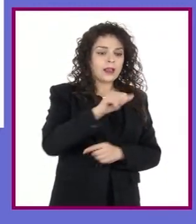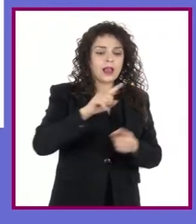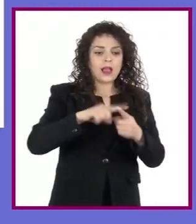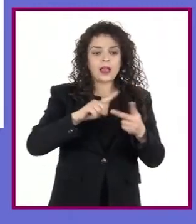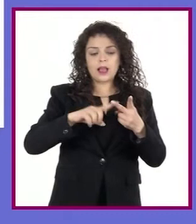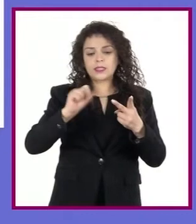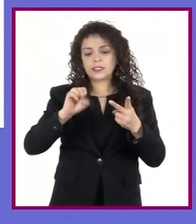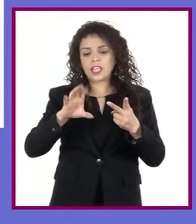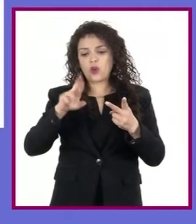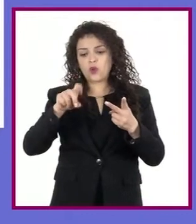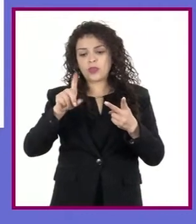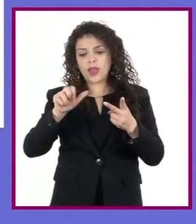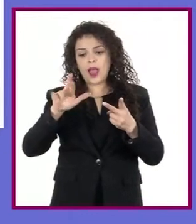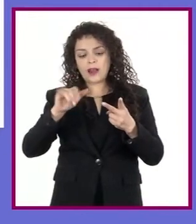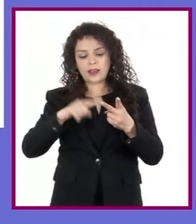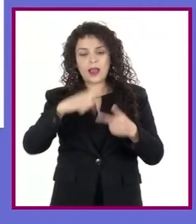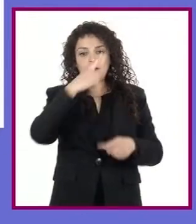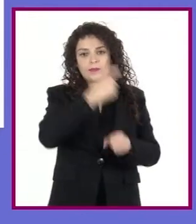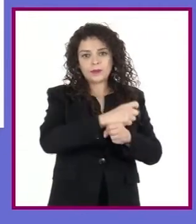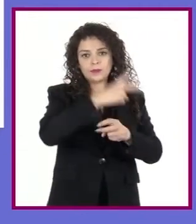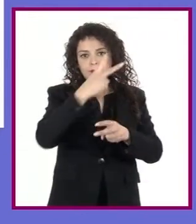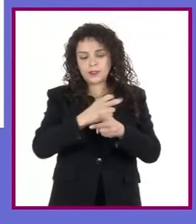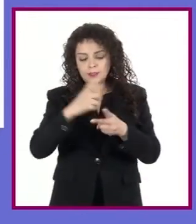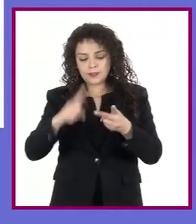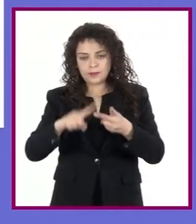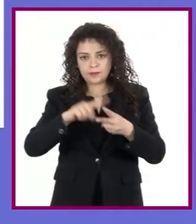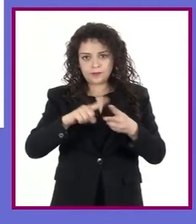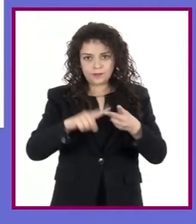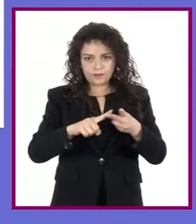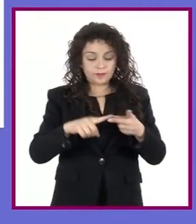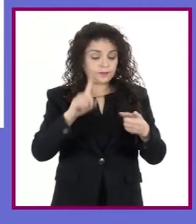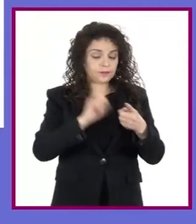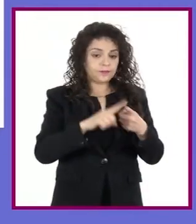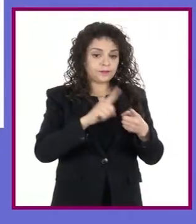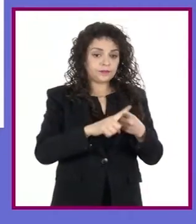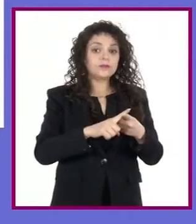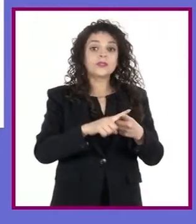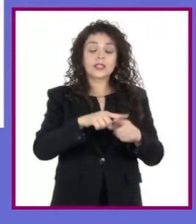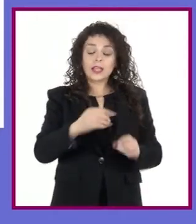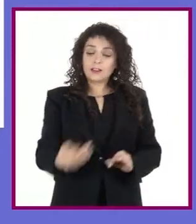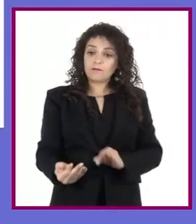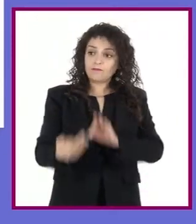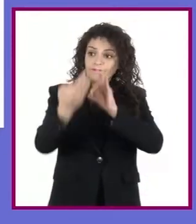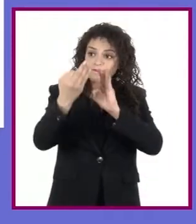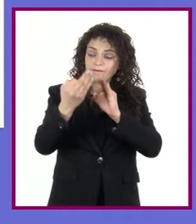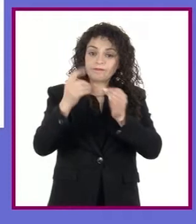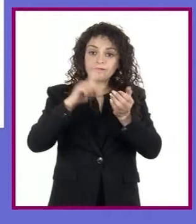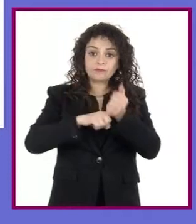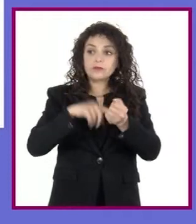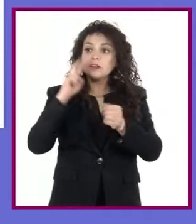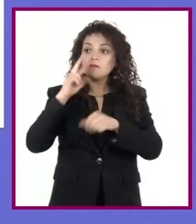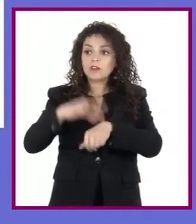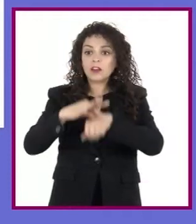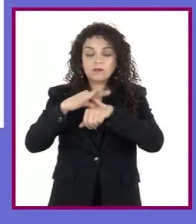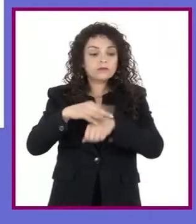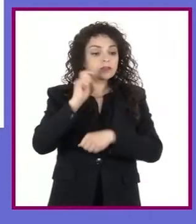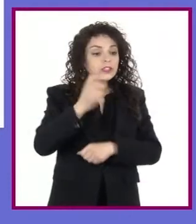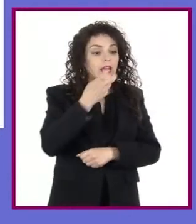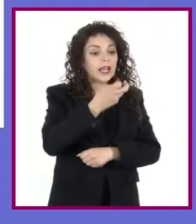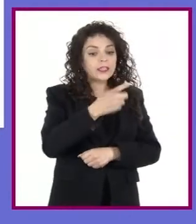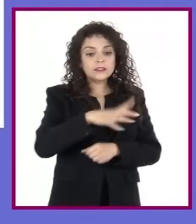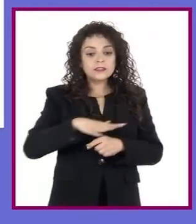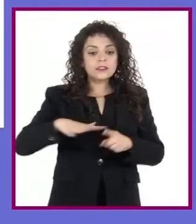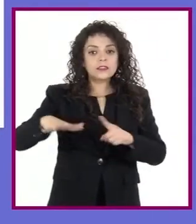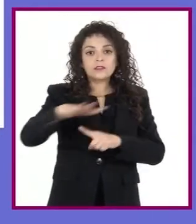fuentes primarias están producidas por aquellos que fueron partícipes directos de los hechos, de los eventos, de